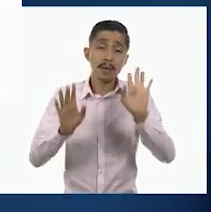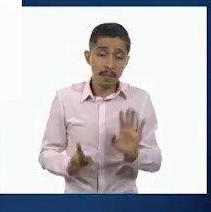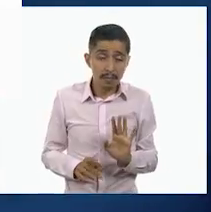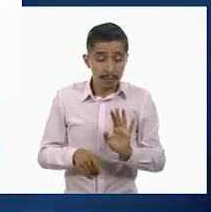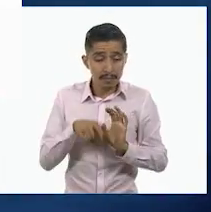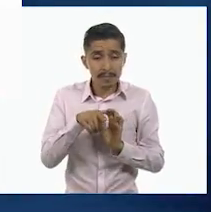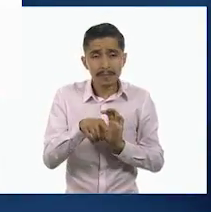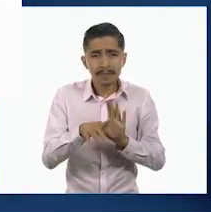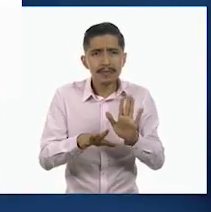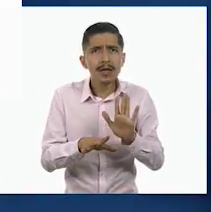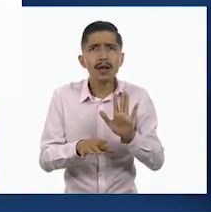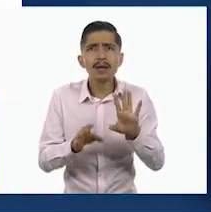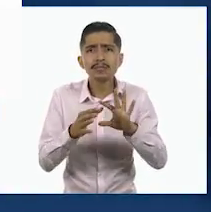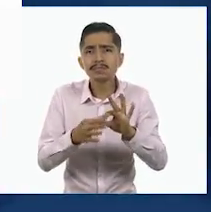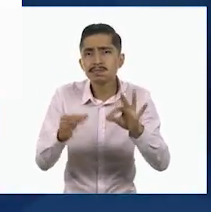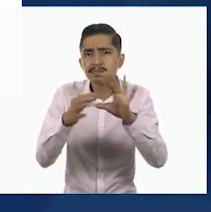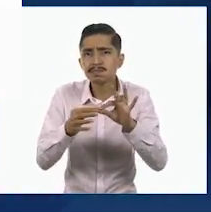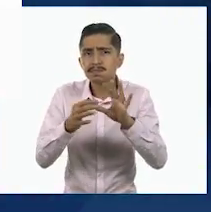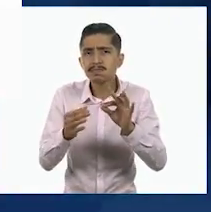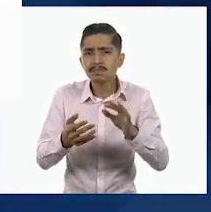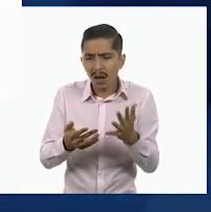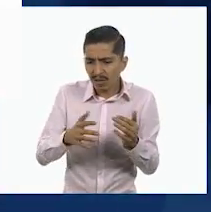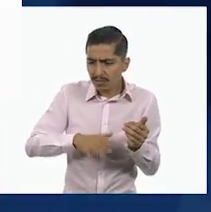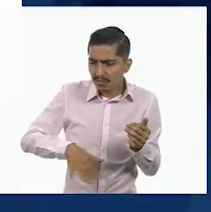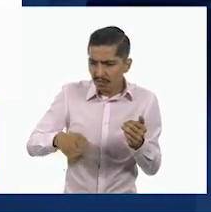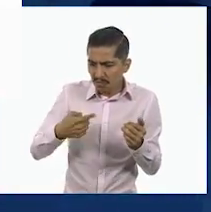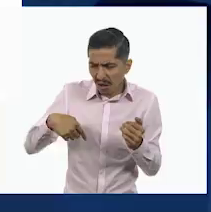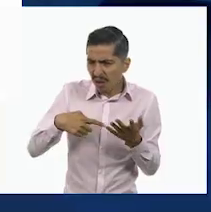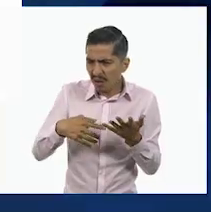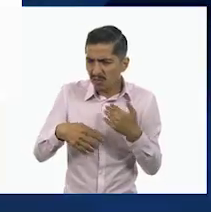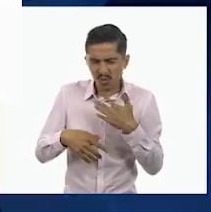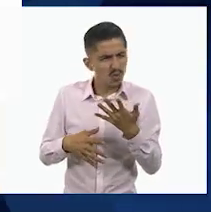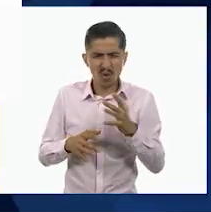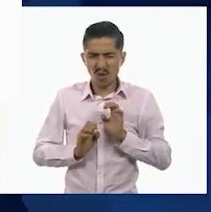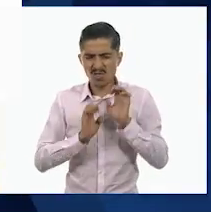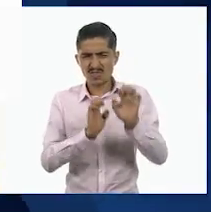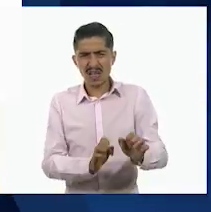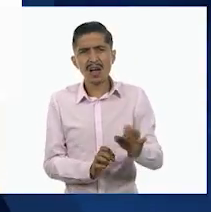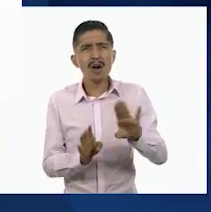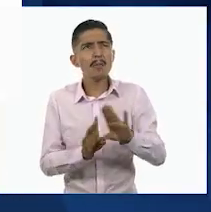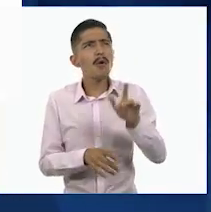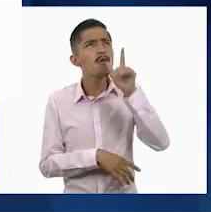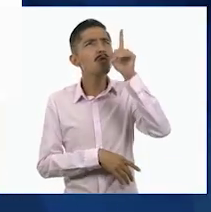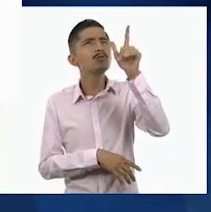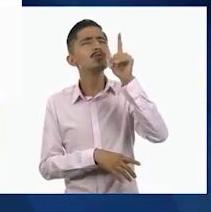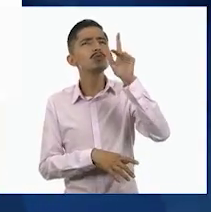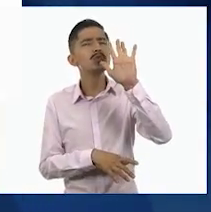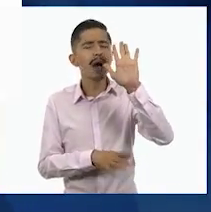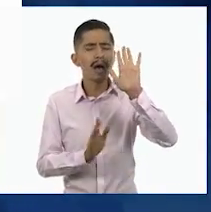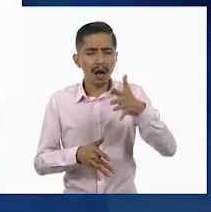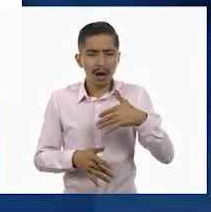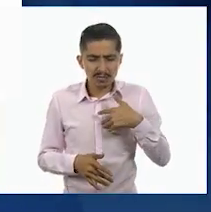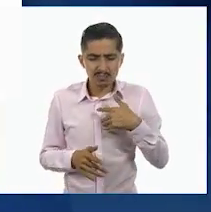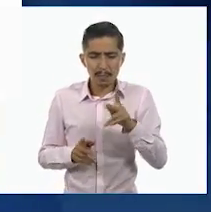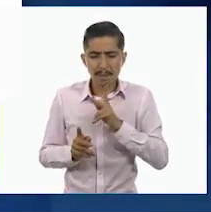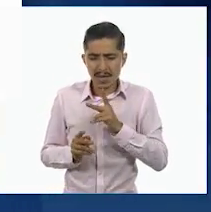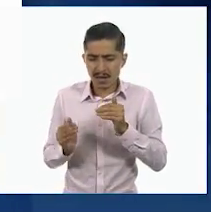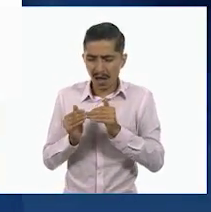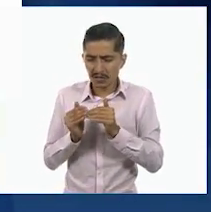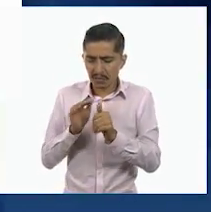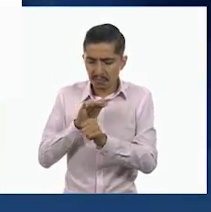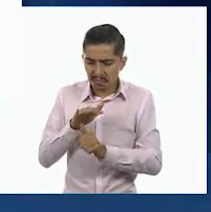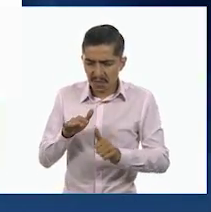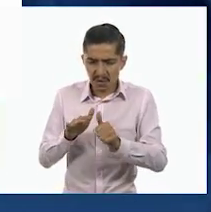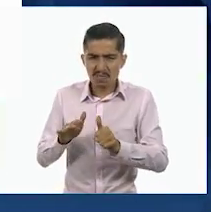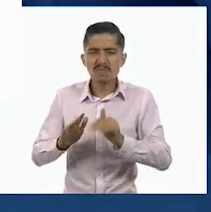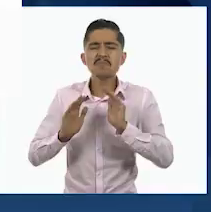la ponía en trance de explicar su estado, decía que odiaba la luz y que había encontrado un consuelo en la penumbra de su casa.